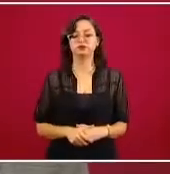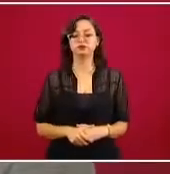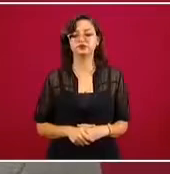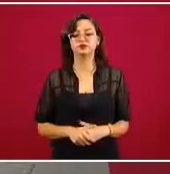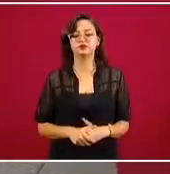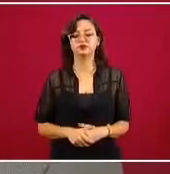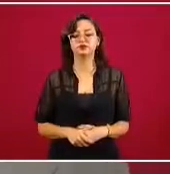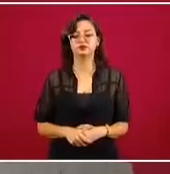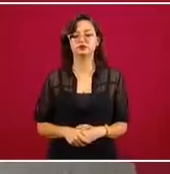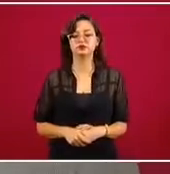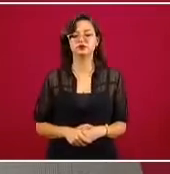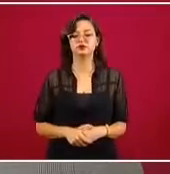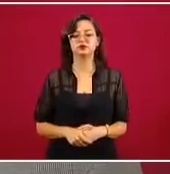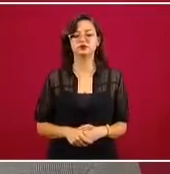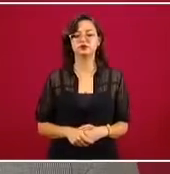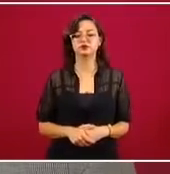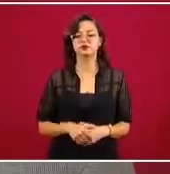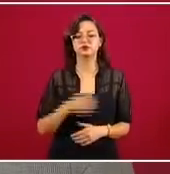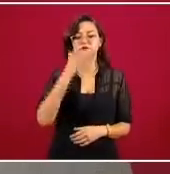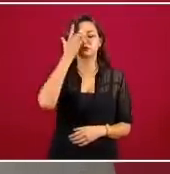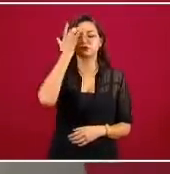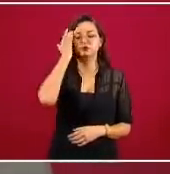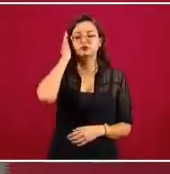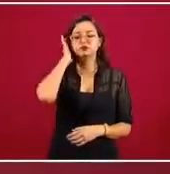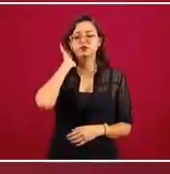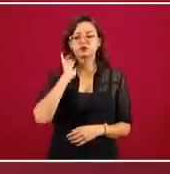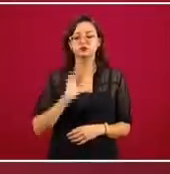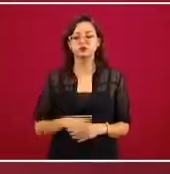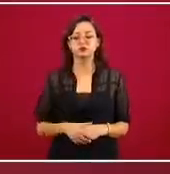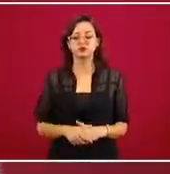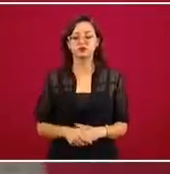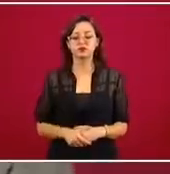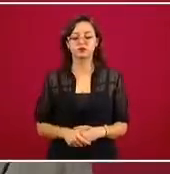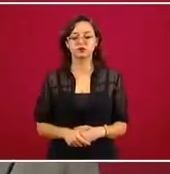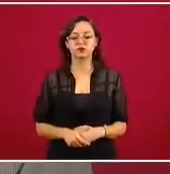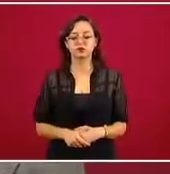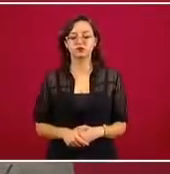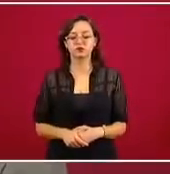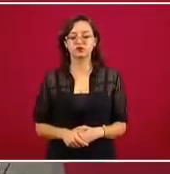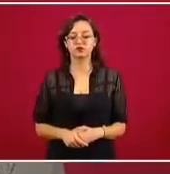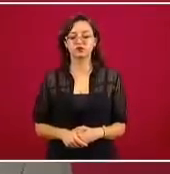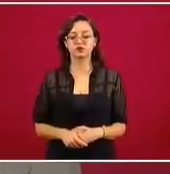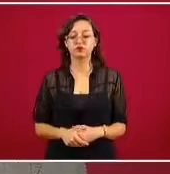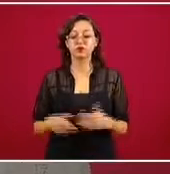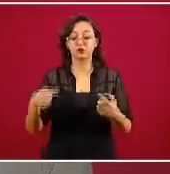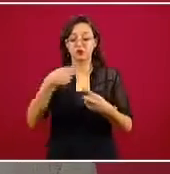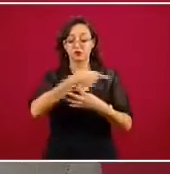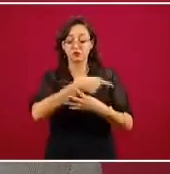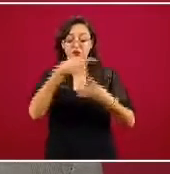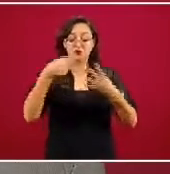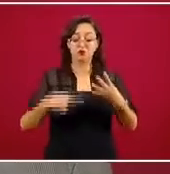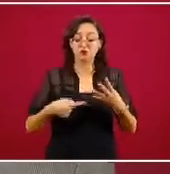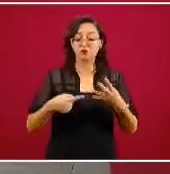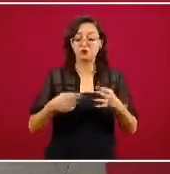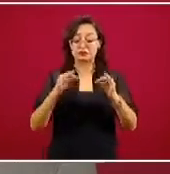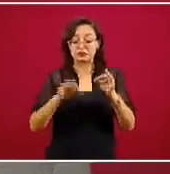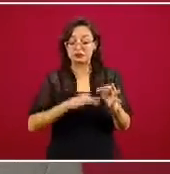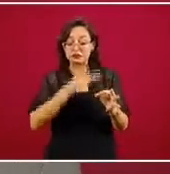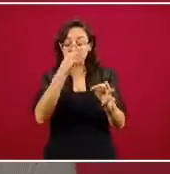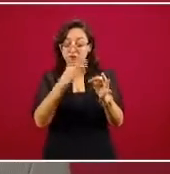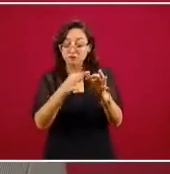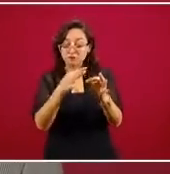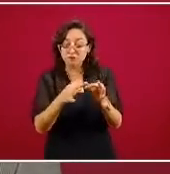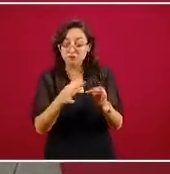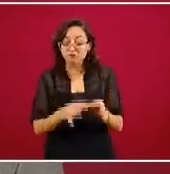Para que estas medidas surtan efecto, tienen que existir un mecanismo, y ese mecanismo es